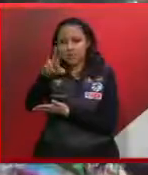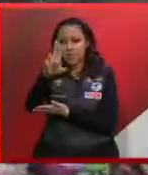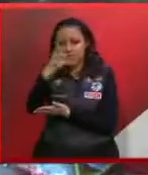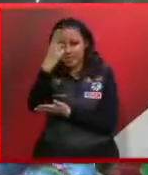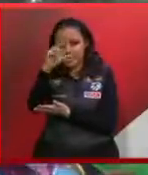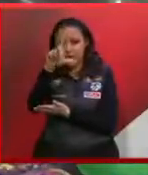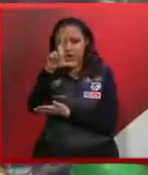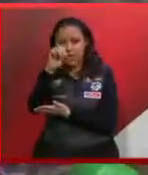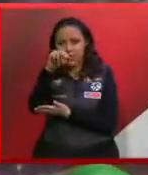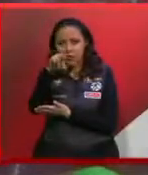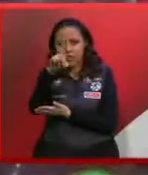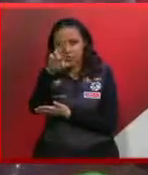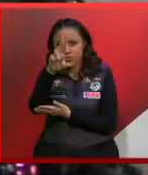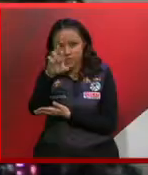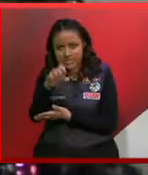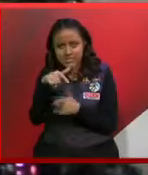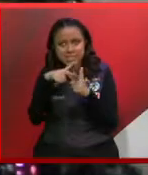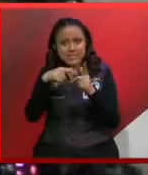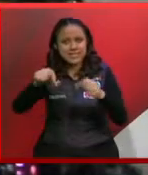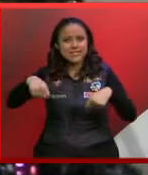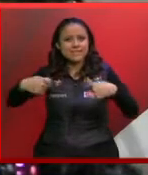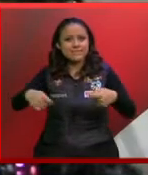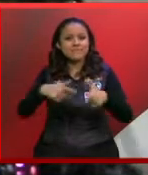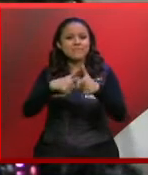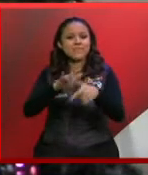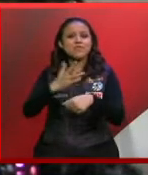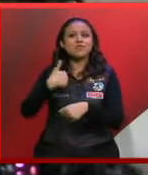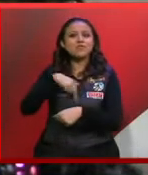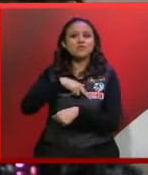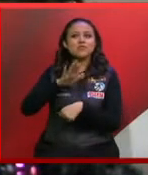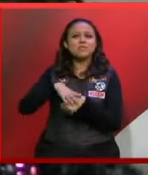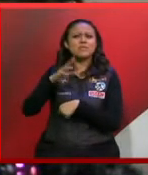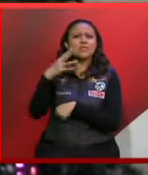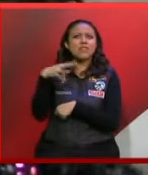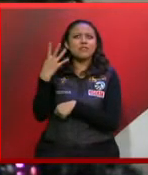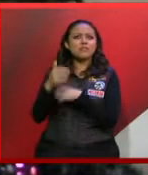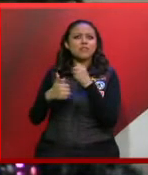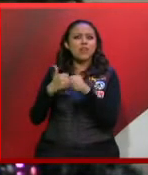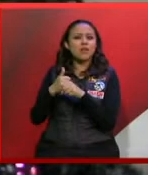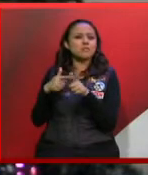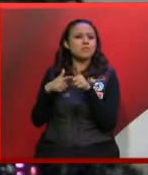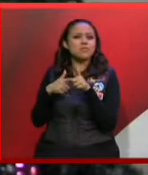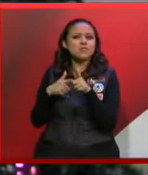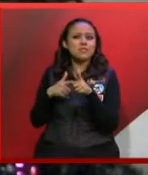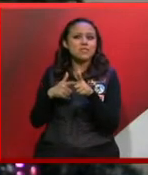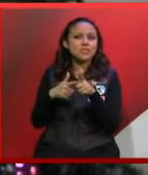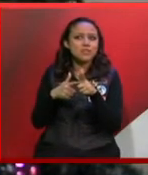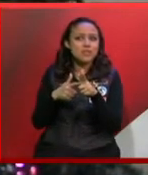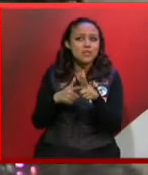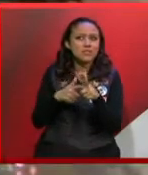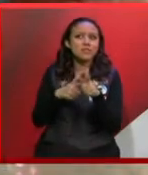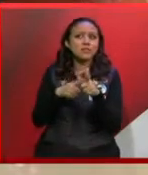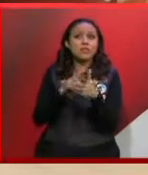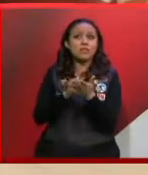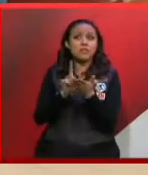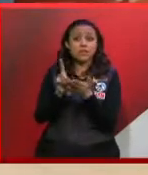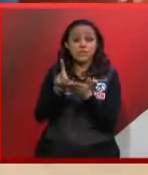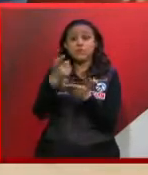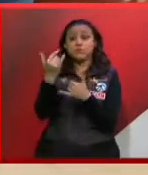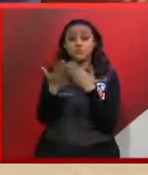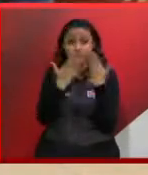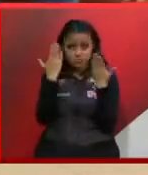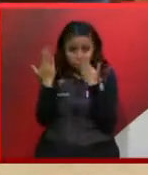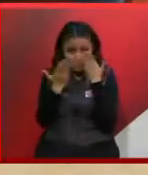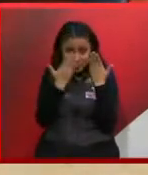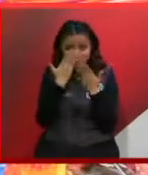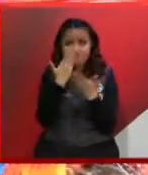ya es una hermosa tradición. Ya llevamos más de 14 años prácticamente haciendo labor con el despacho jurídico de la universidad, haciendo